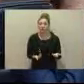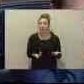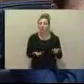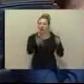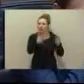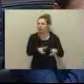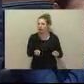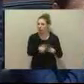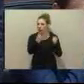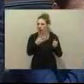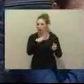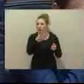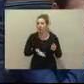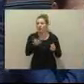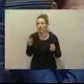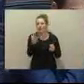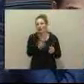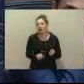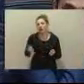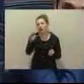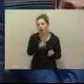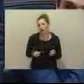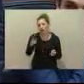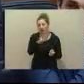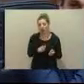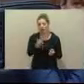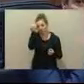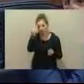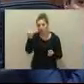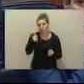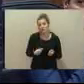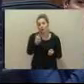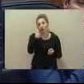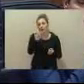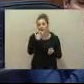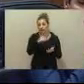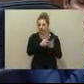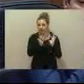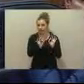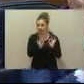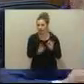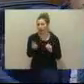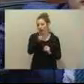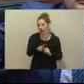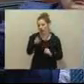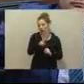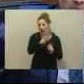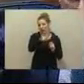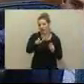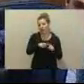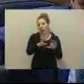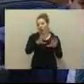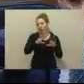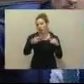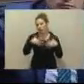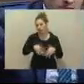importa mucho porque lo importante es repetir insistentemente una misma idea a ver si con esa técnica de la lluvia fina va calando en la gente. Y